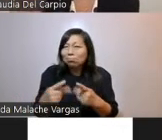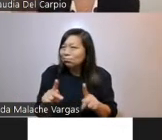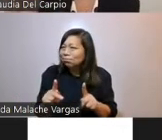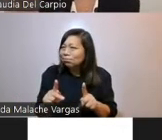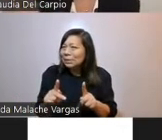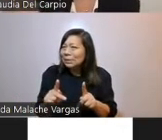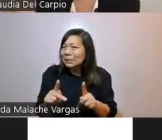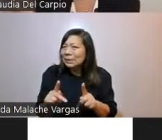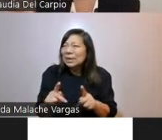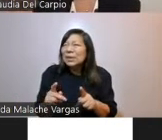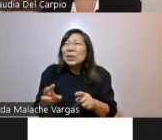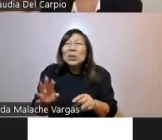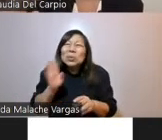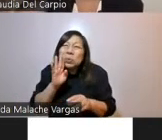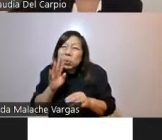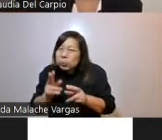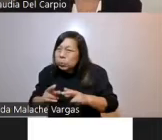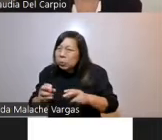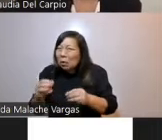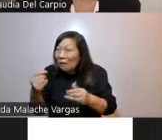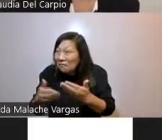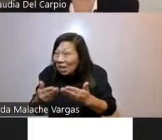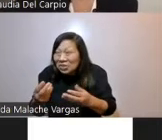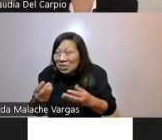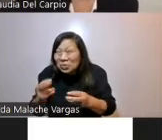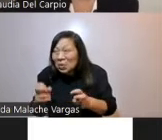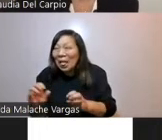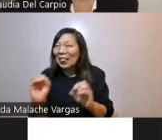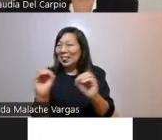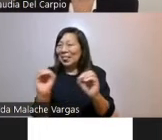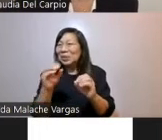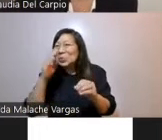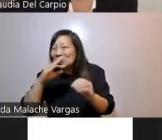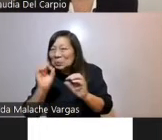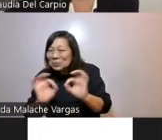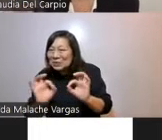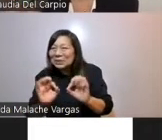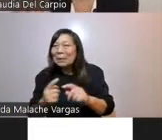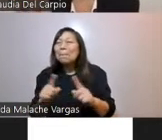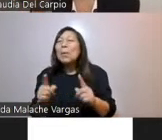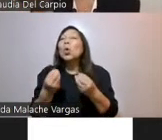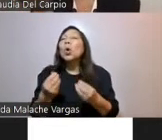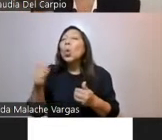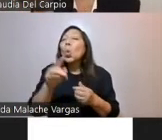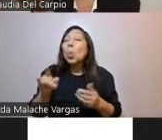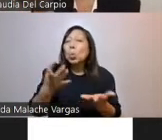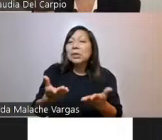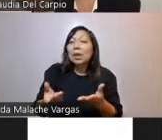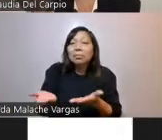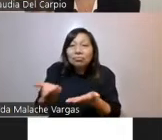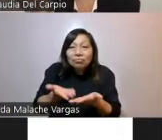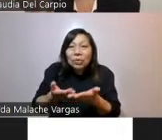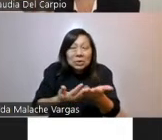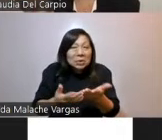adherencia bacteriana, entonces no se infecta fácilmente. No altera el pH ni la flora vaginal porque solo recolecta la